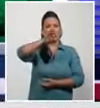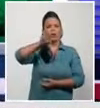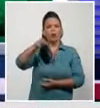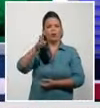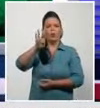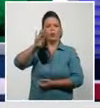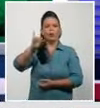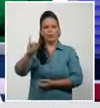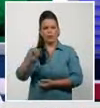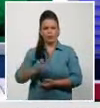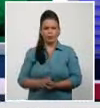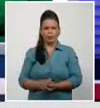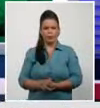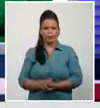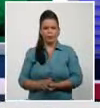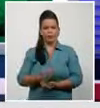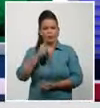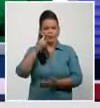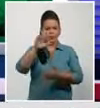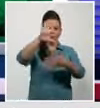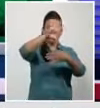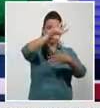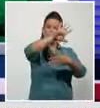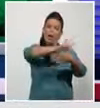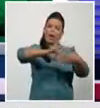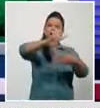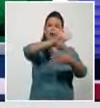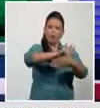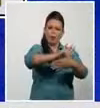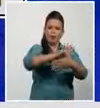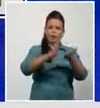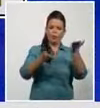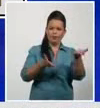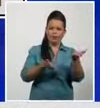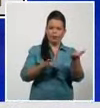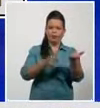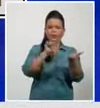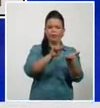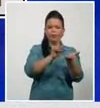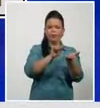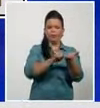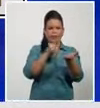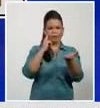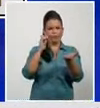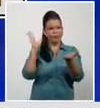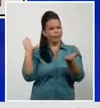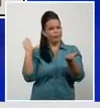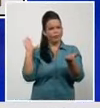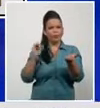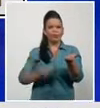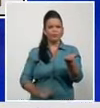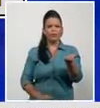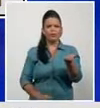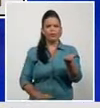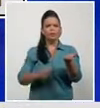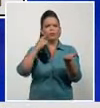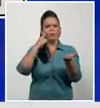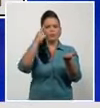Si vamos a las Américas, pues ahí ustedes lo tienen en cabeza,